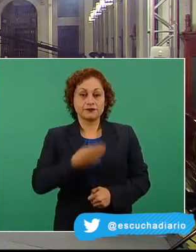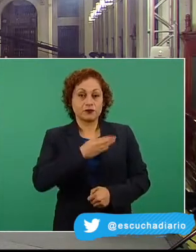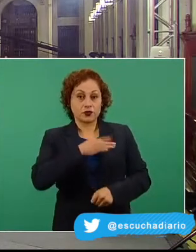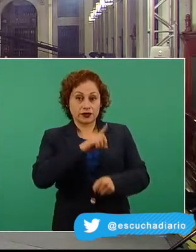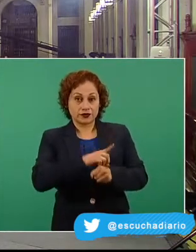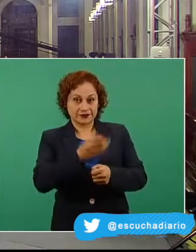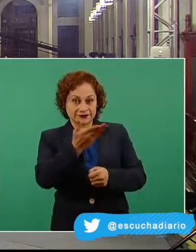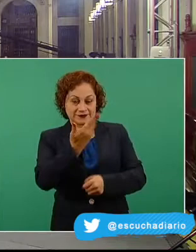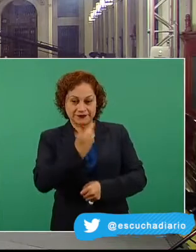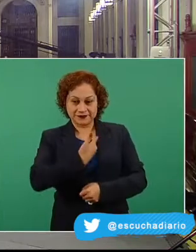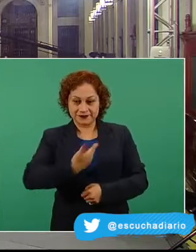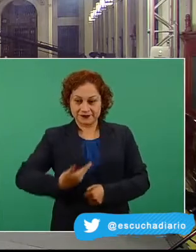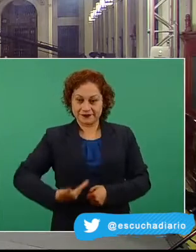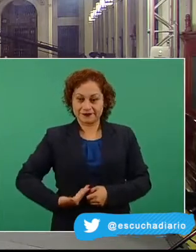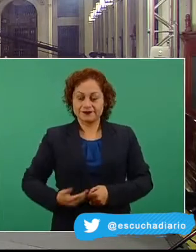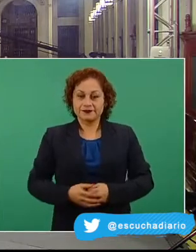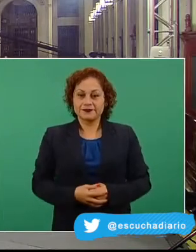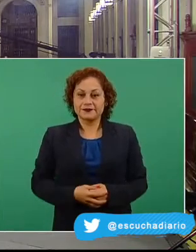menos.